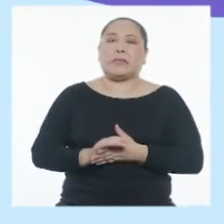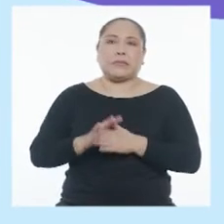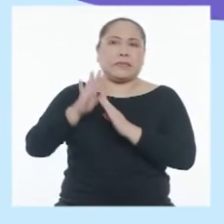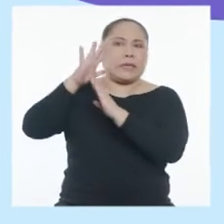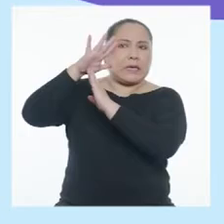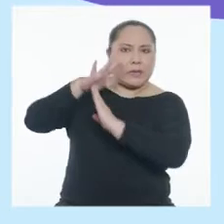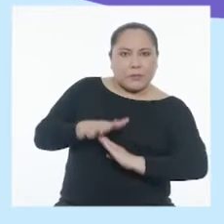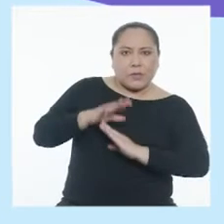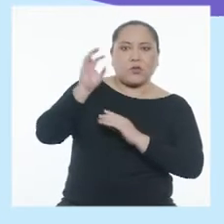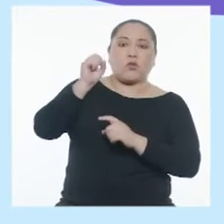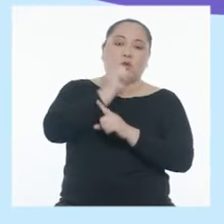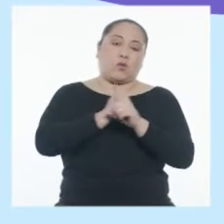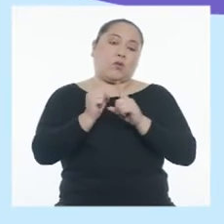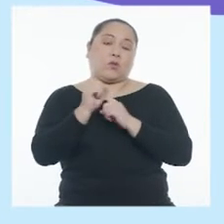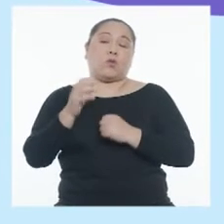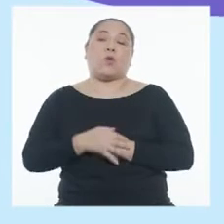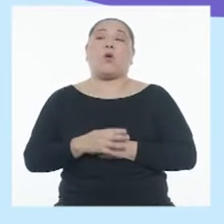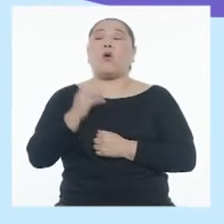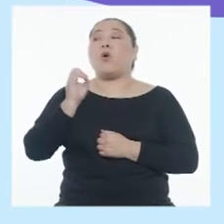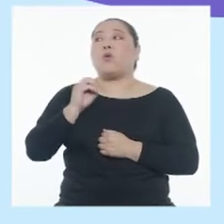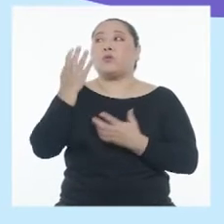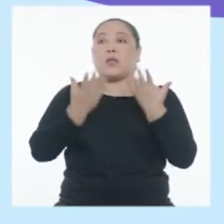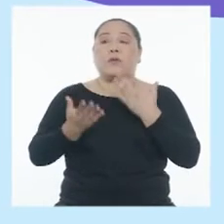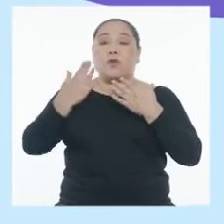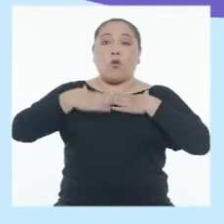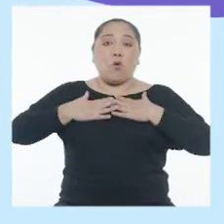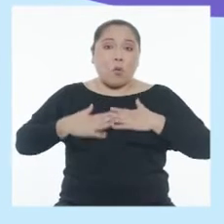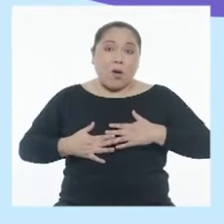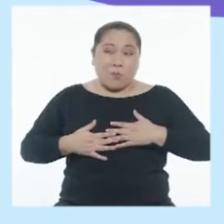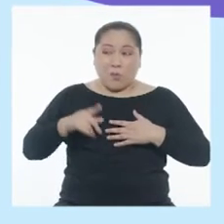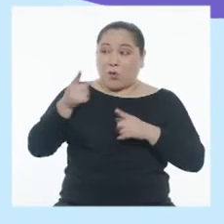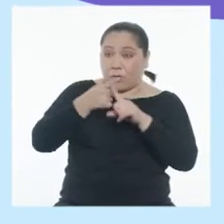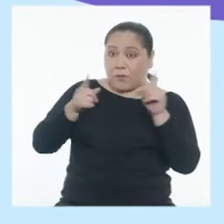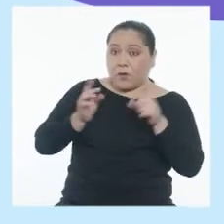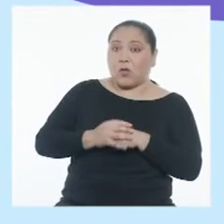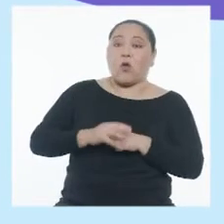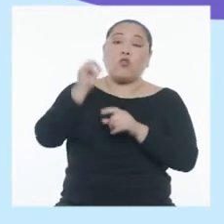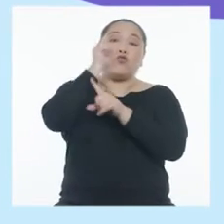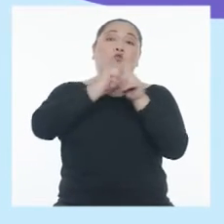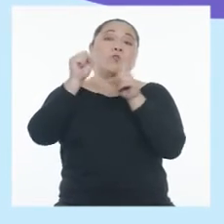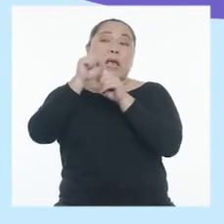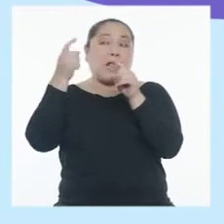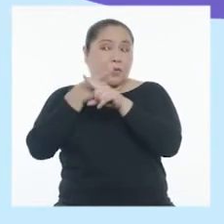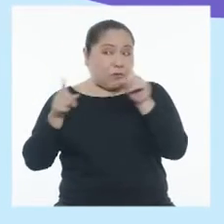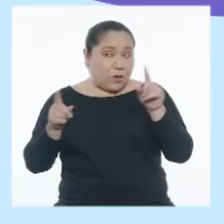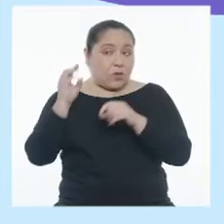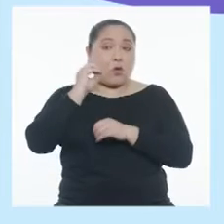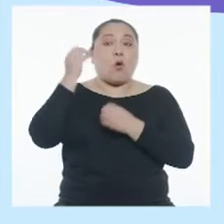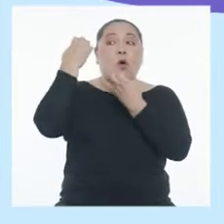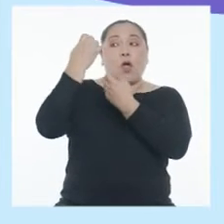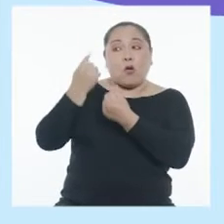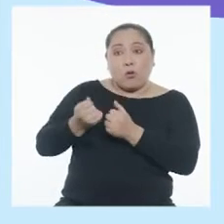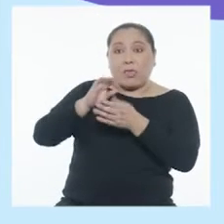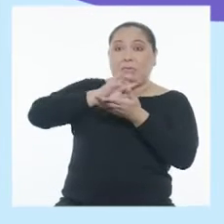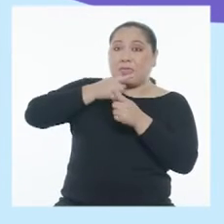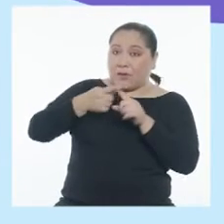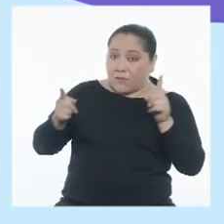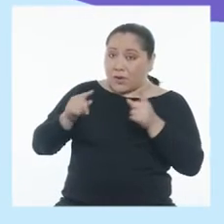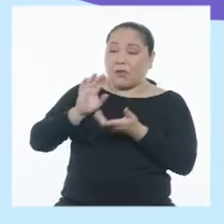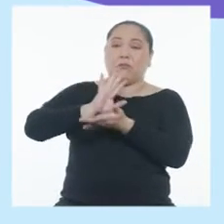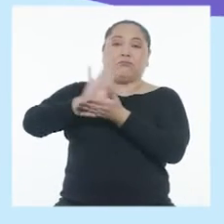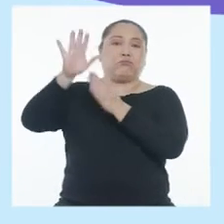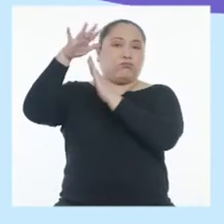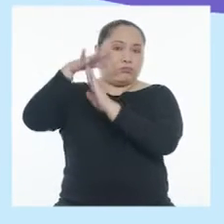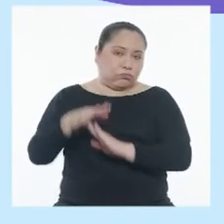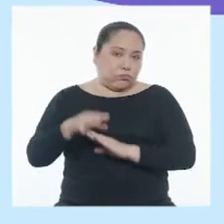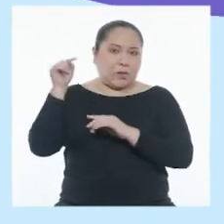de discriminación en la sociedad, ya sea por alguna condición física, social o económica, o entre otras razones, y